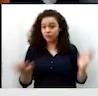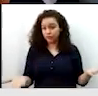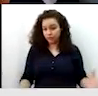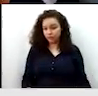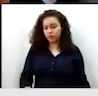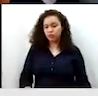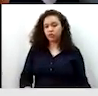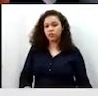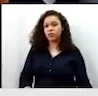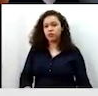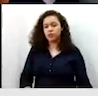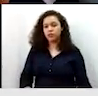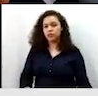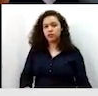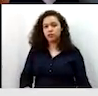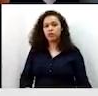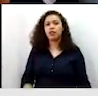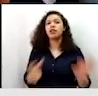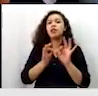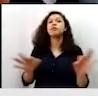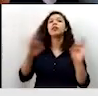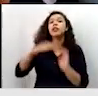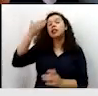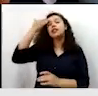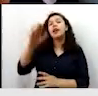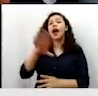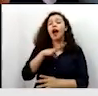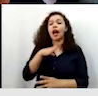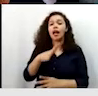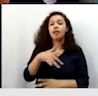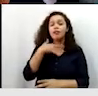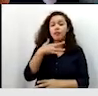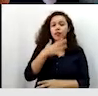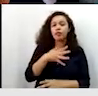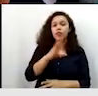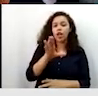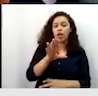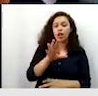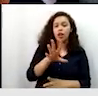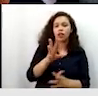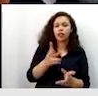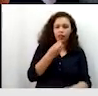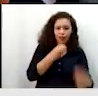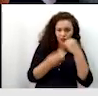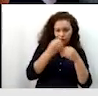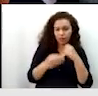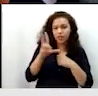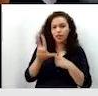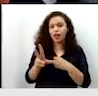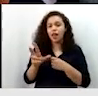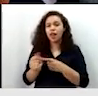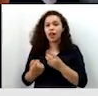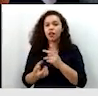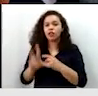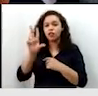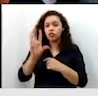Aquí es importante saber que tenemos los residuos orgánicos, inorgánicos y los no inorgánicos